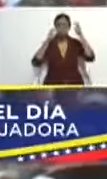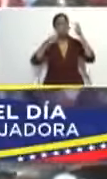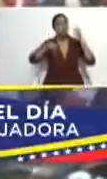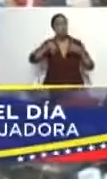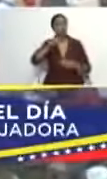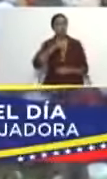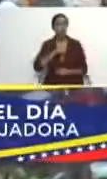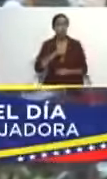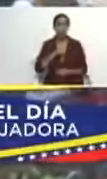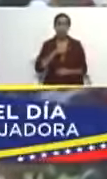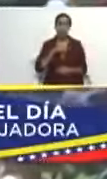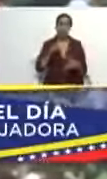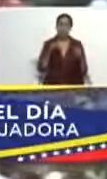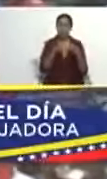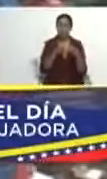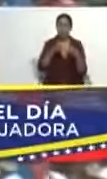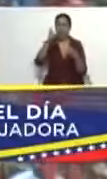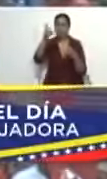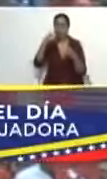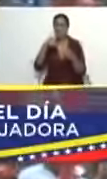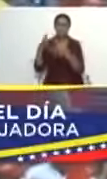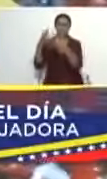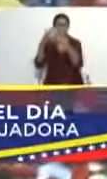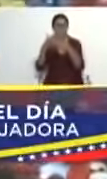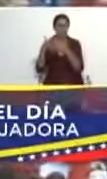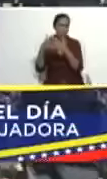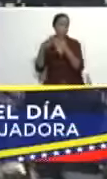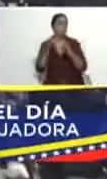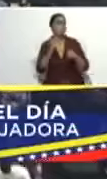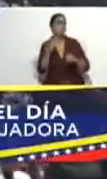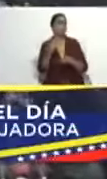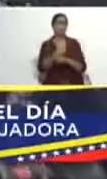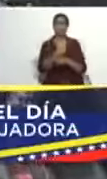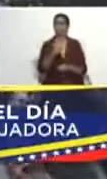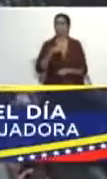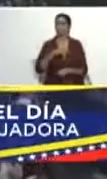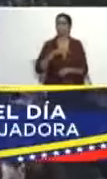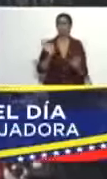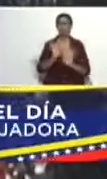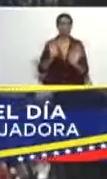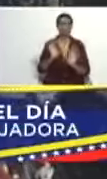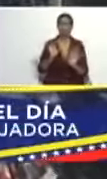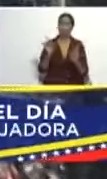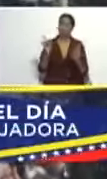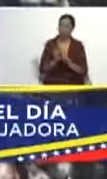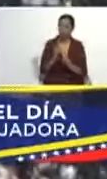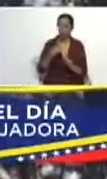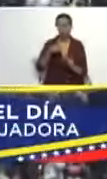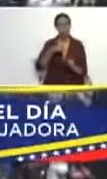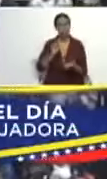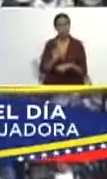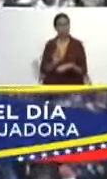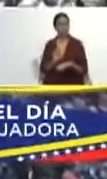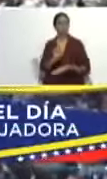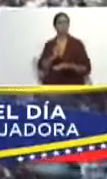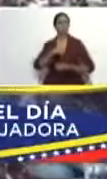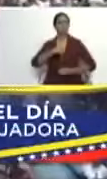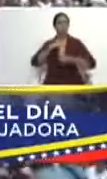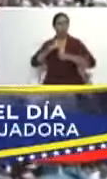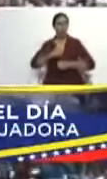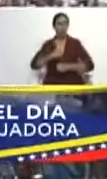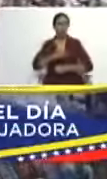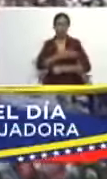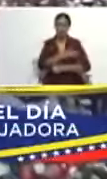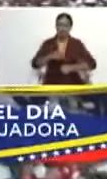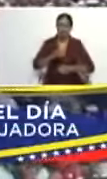patro trasero. Nosotros estamos al frente igual que hace 200 años de la lucha por la liberación